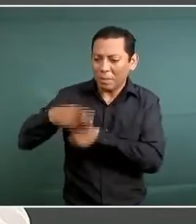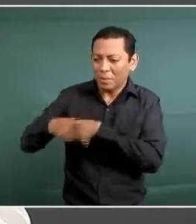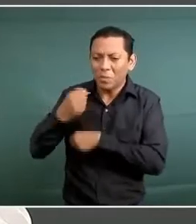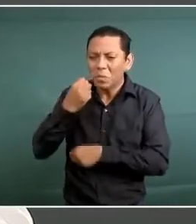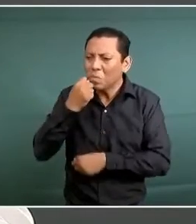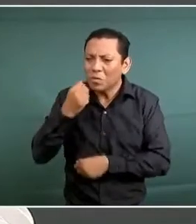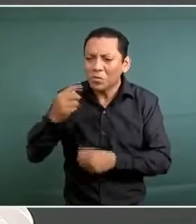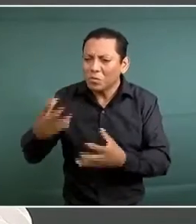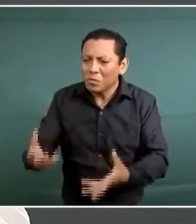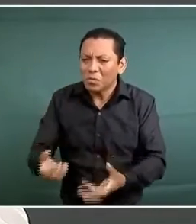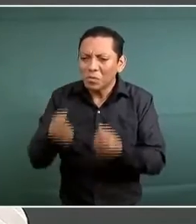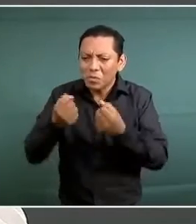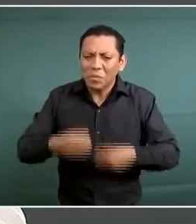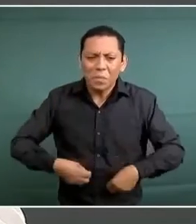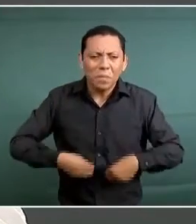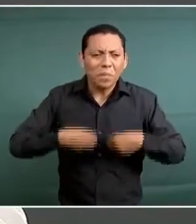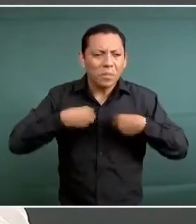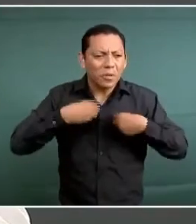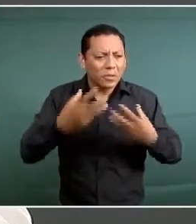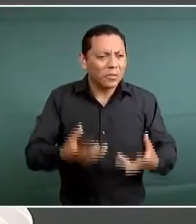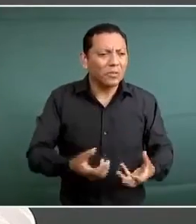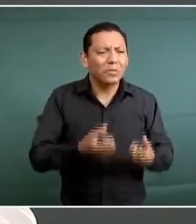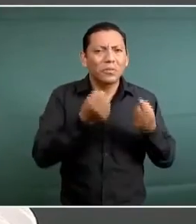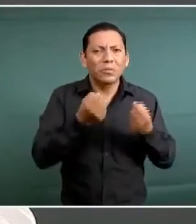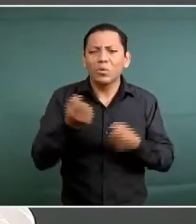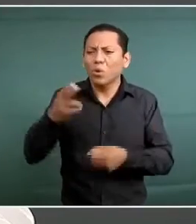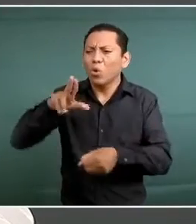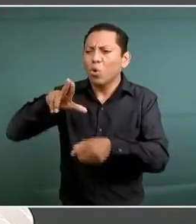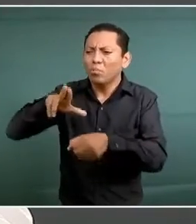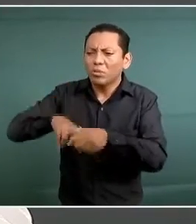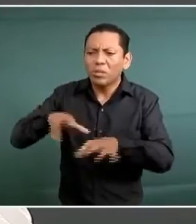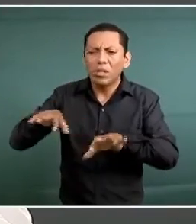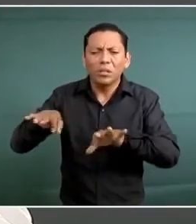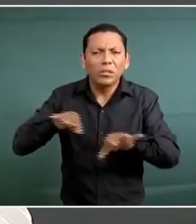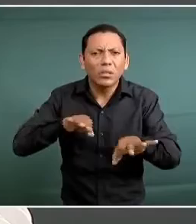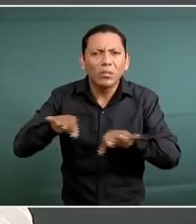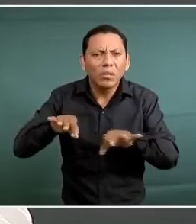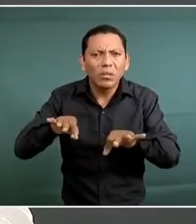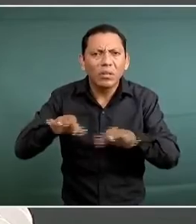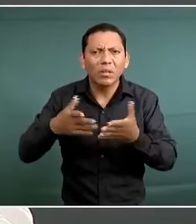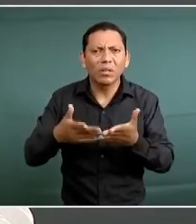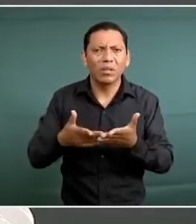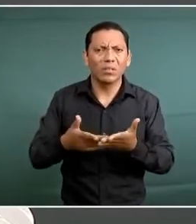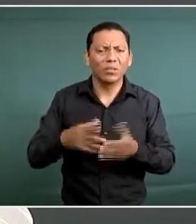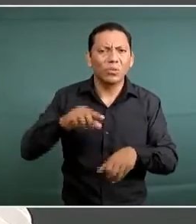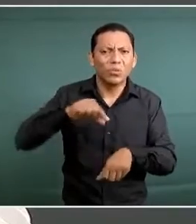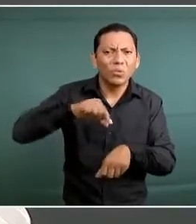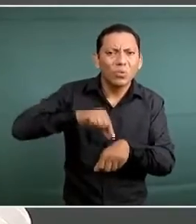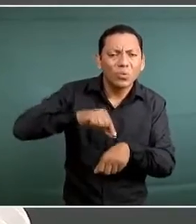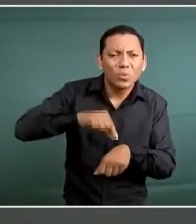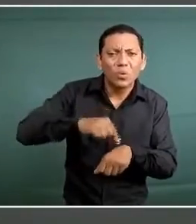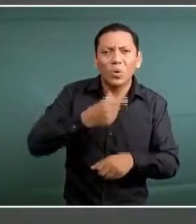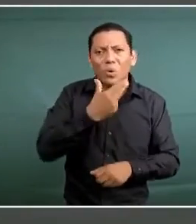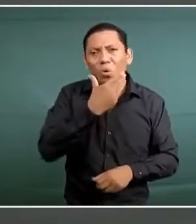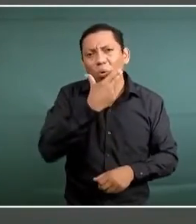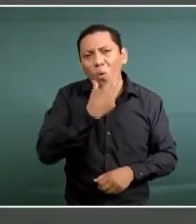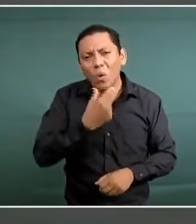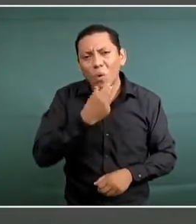la vida de otros en hospitales médicos enfermeras